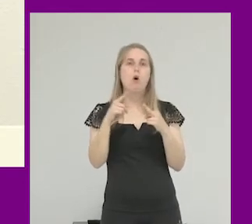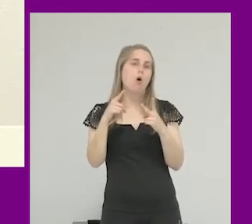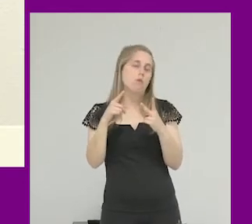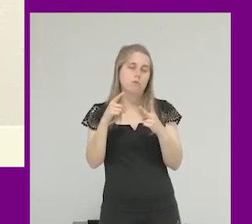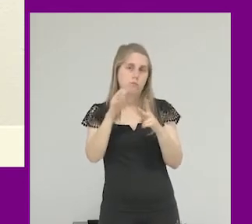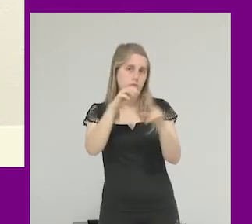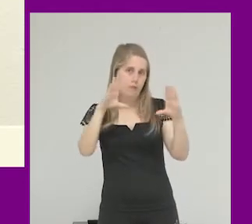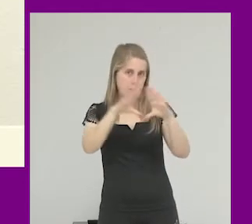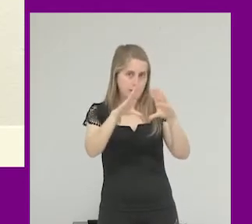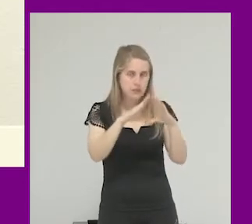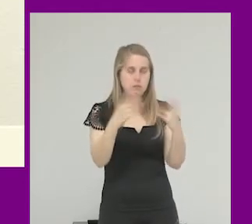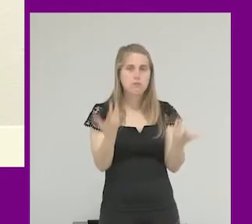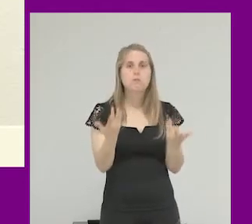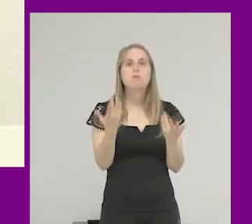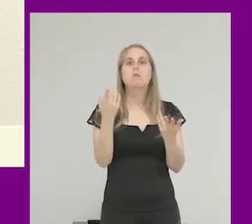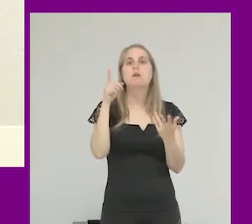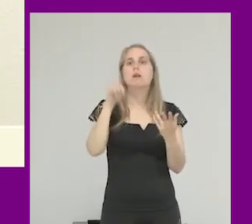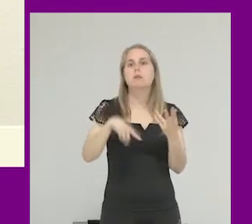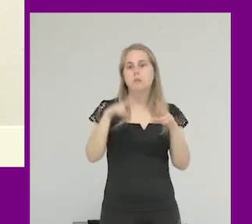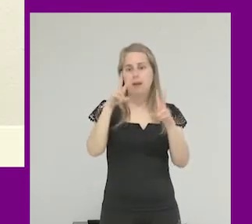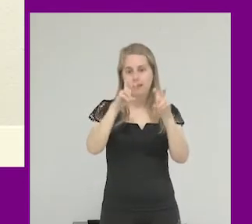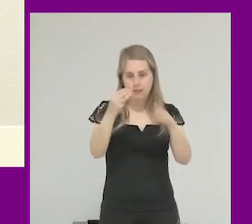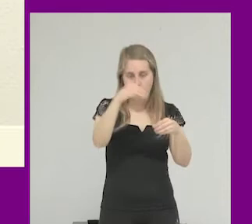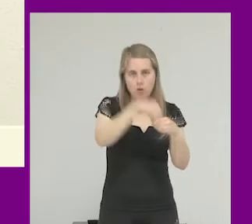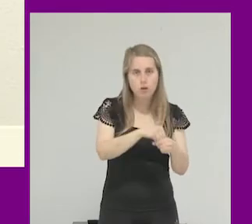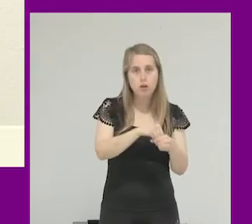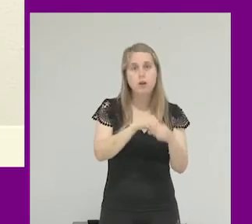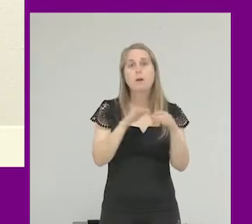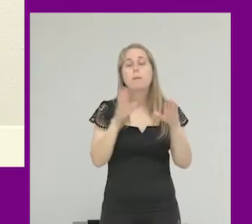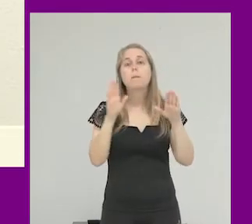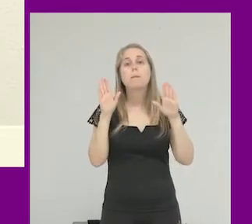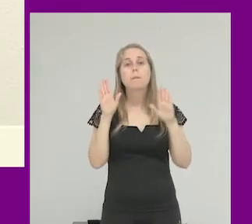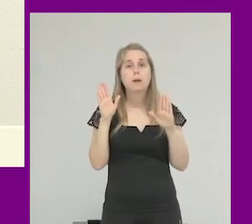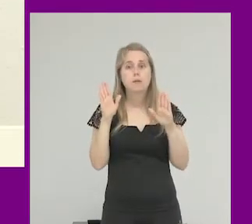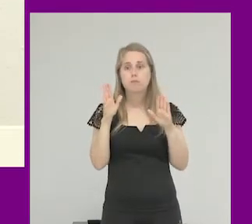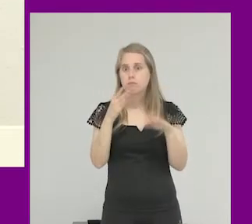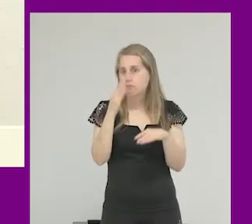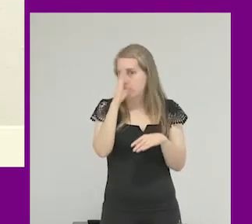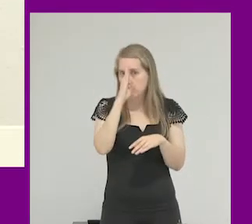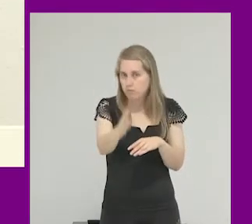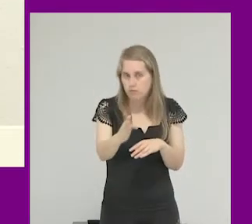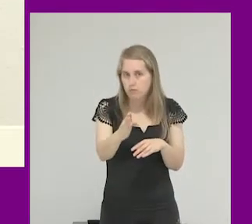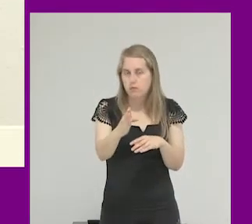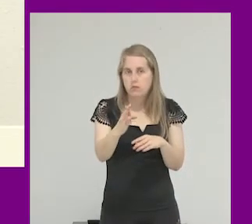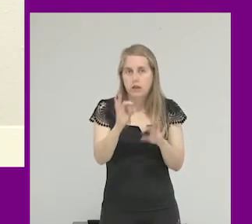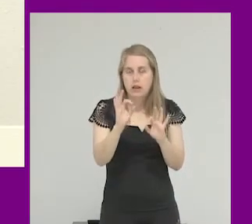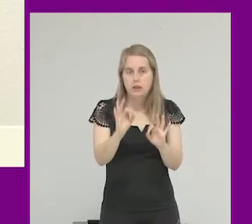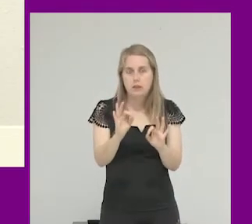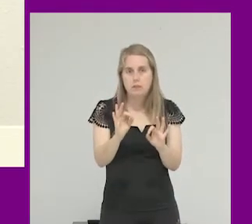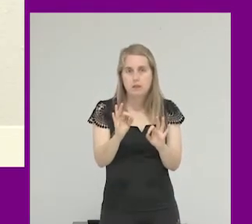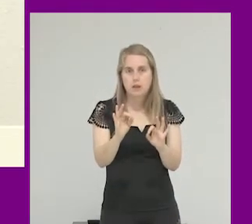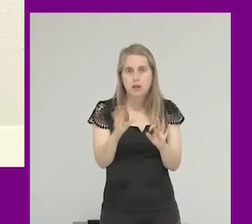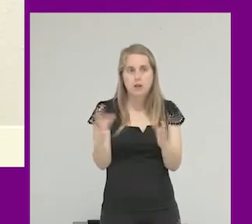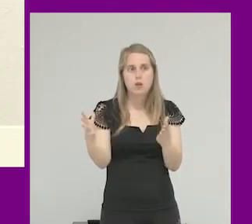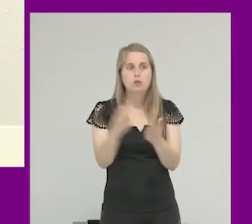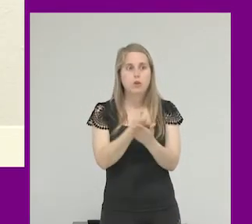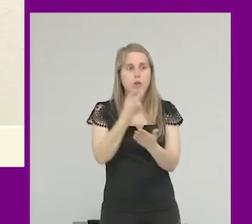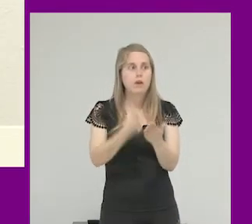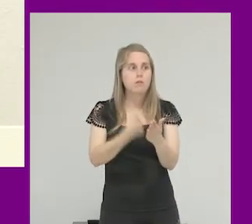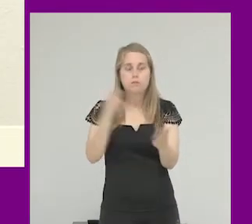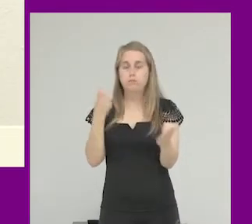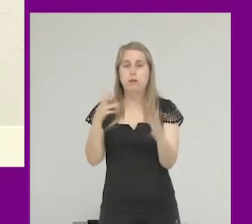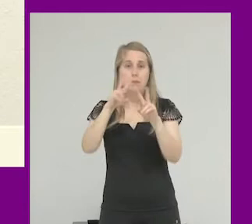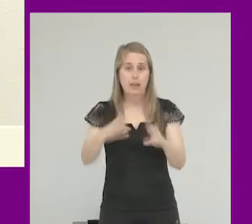género, en la investigación. Y sin embargo, inmediatamente fue denostada toda la